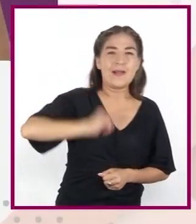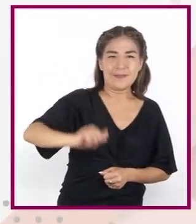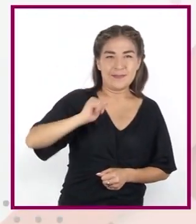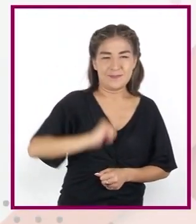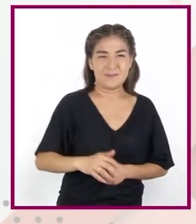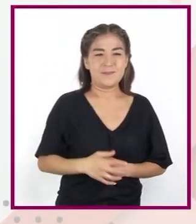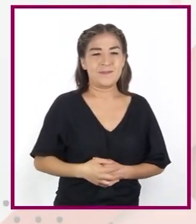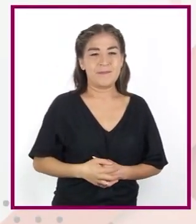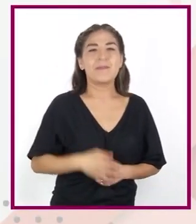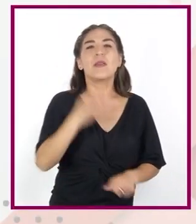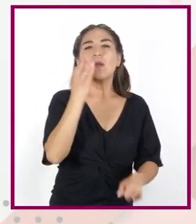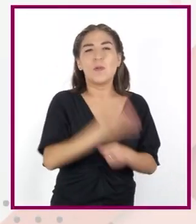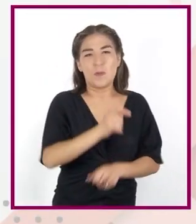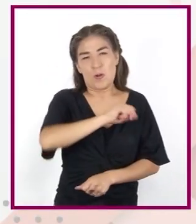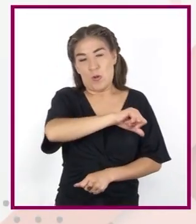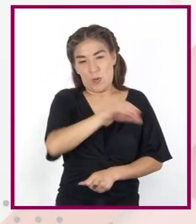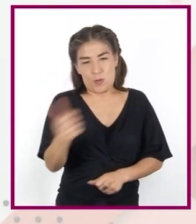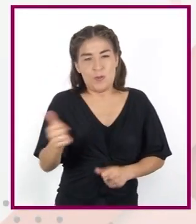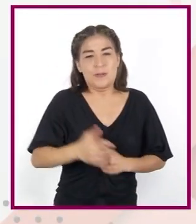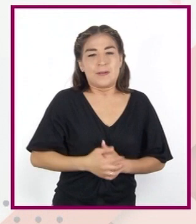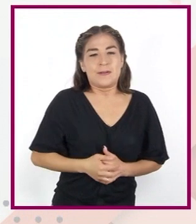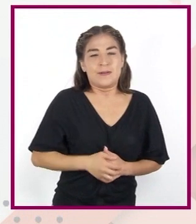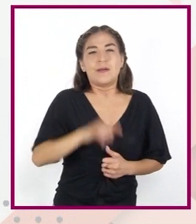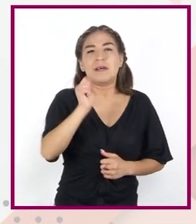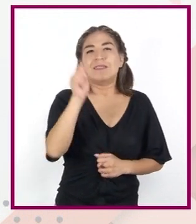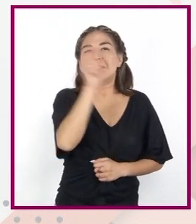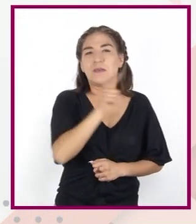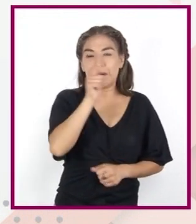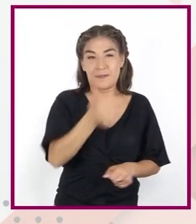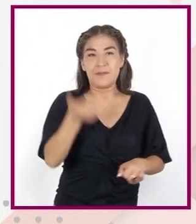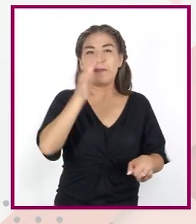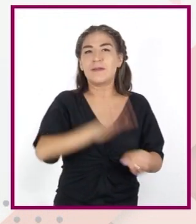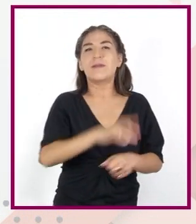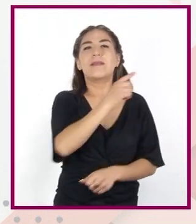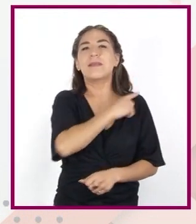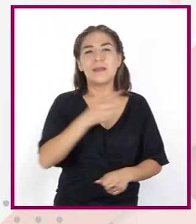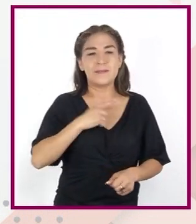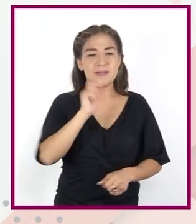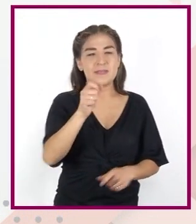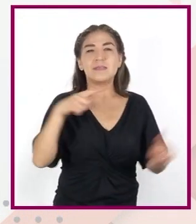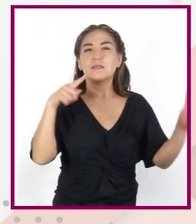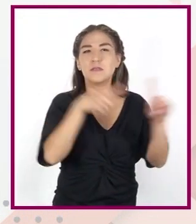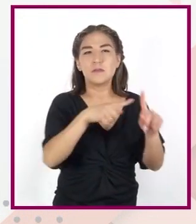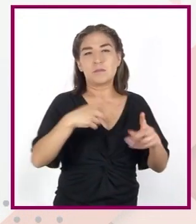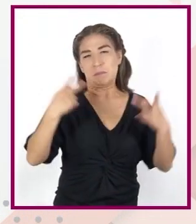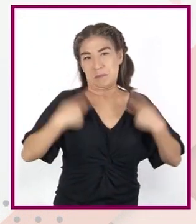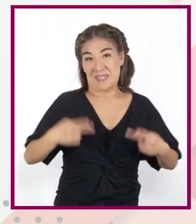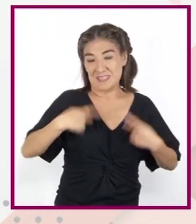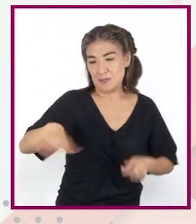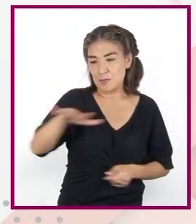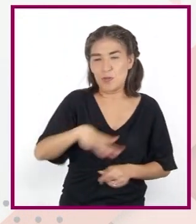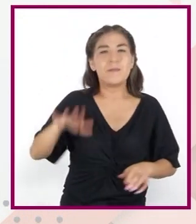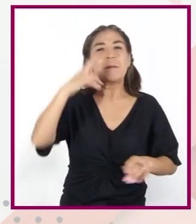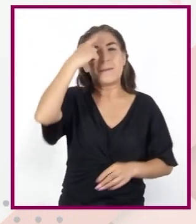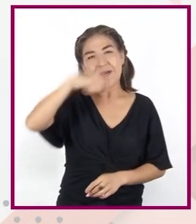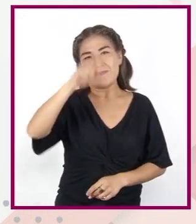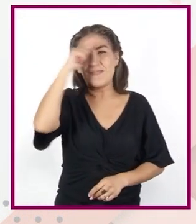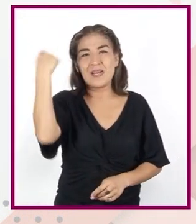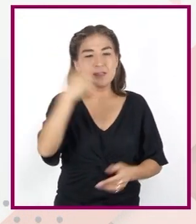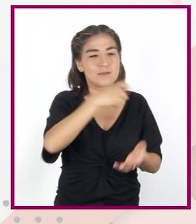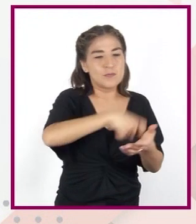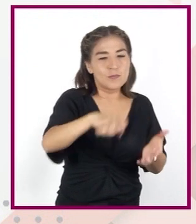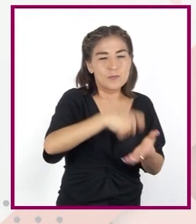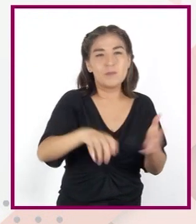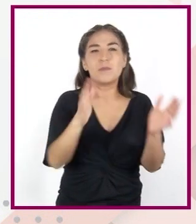Continúo. Sin embargo, el lenguaje administrativo debe de permitir a los ciudadanos un fácil acceso a los contenidos